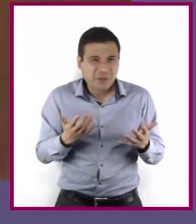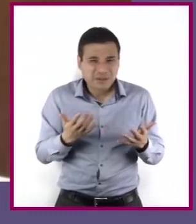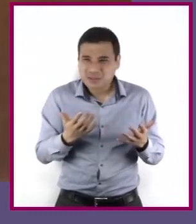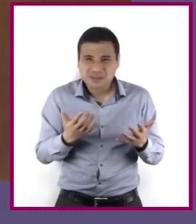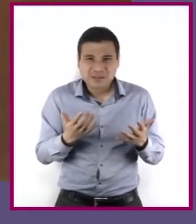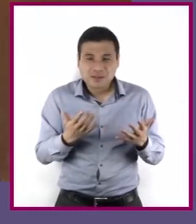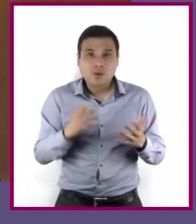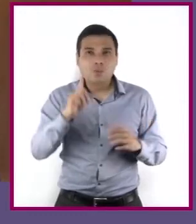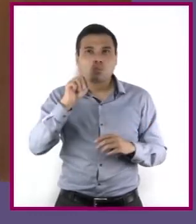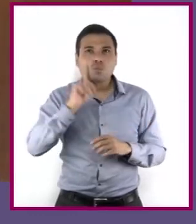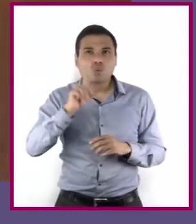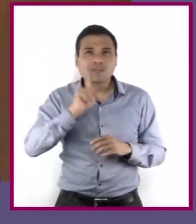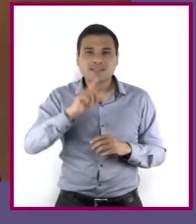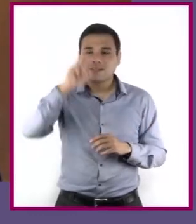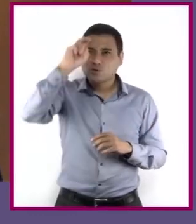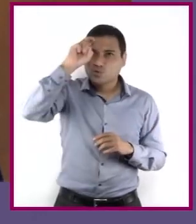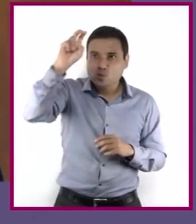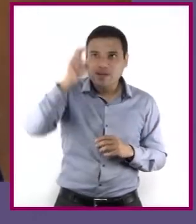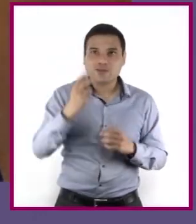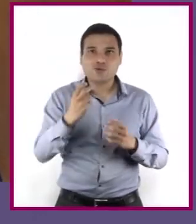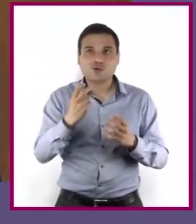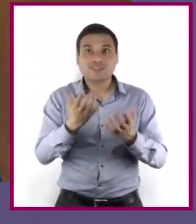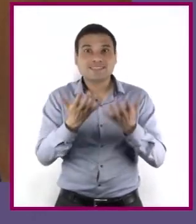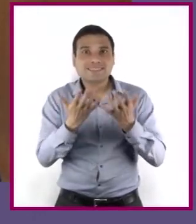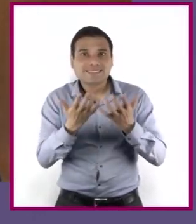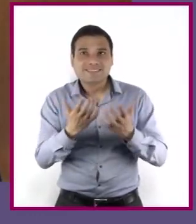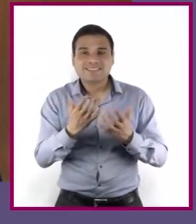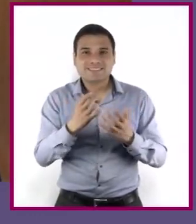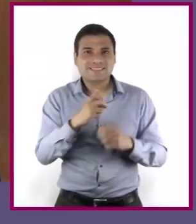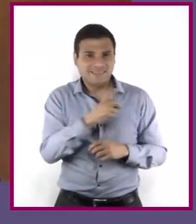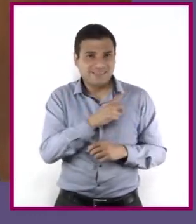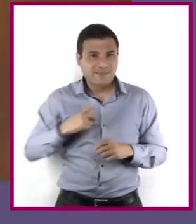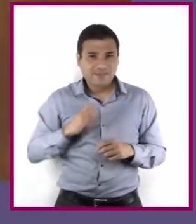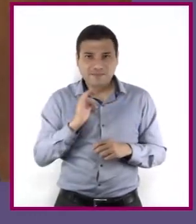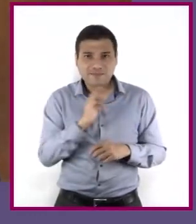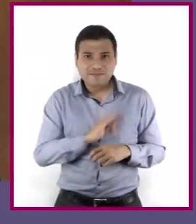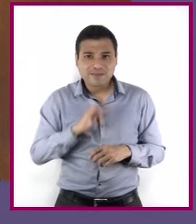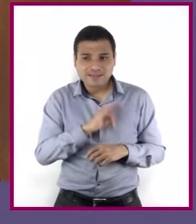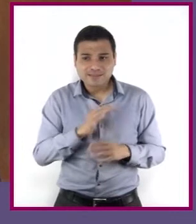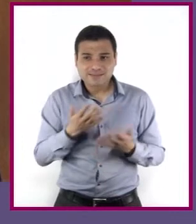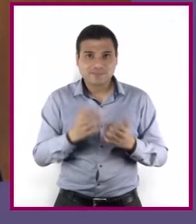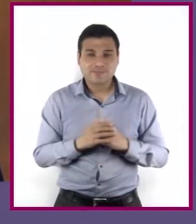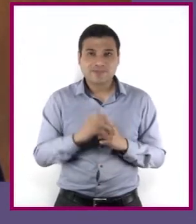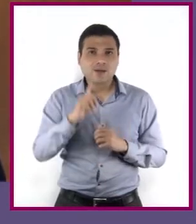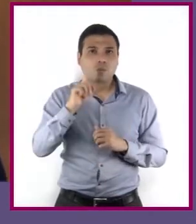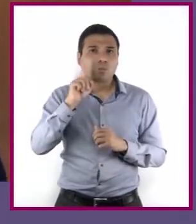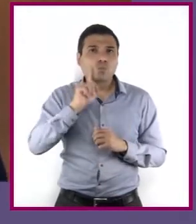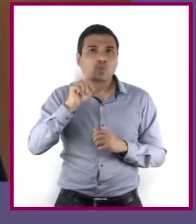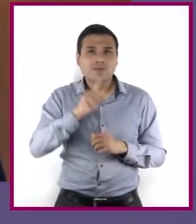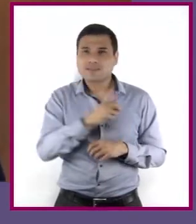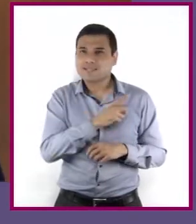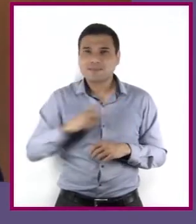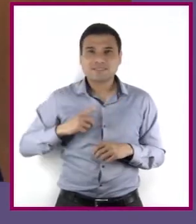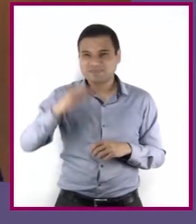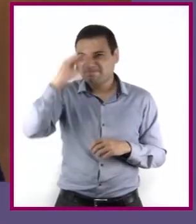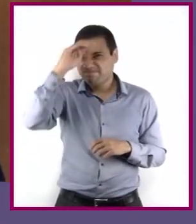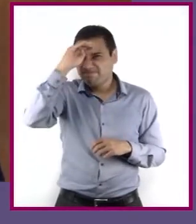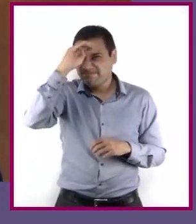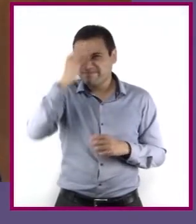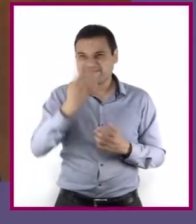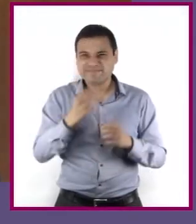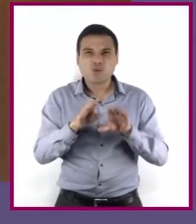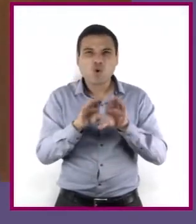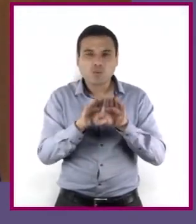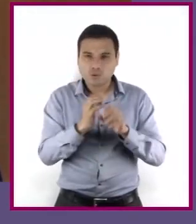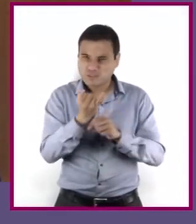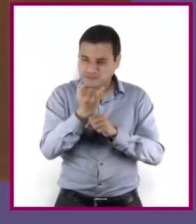muchos sueños, metas, propuestas para ser feliz. En general, nuestros pensamientos deben estar llenos de conocimientos y